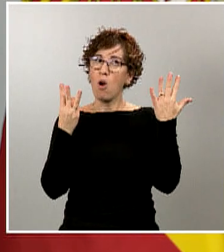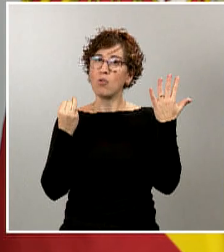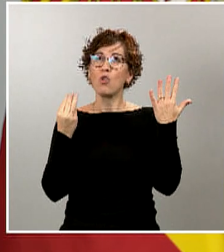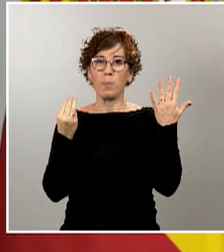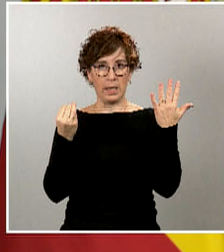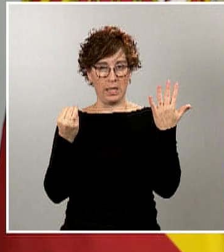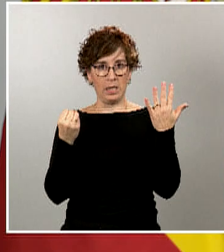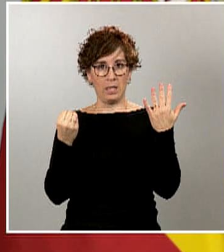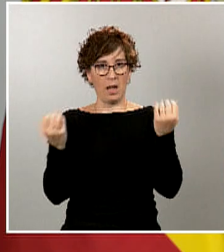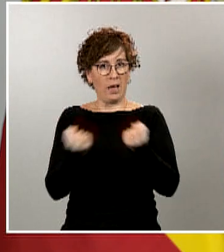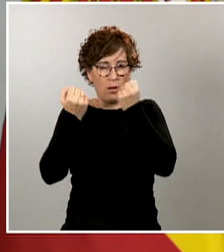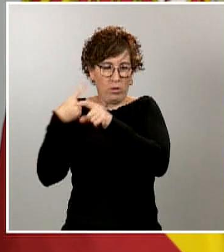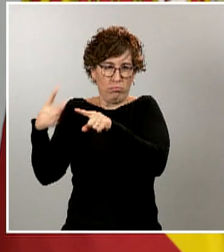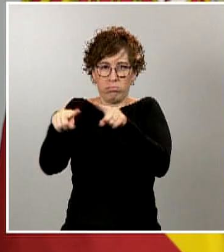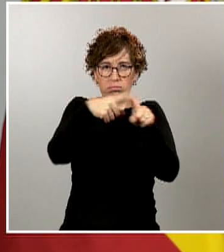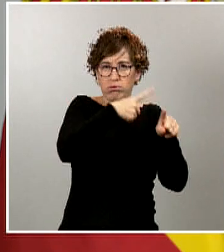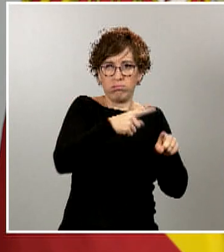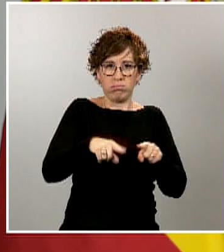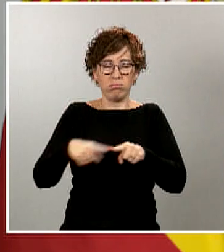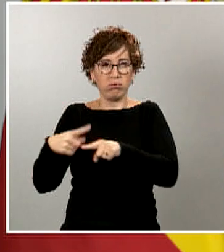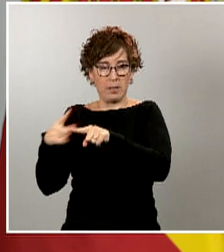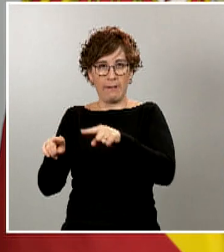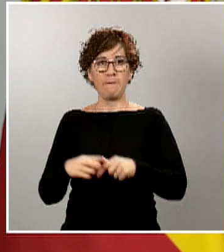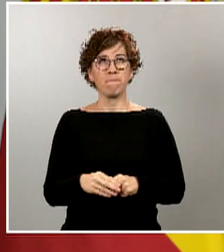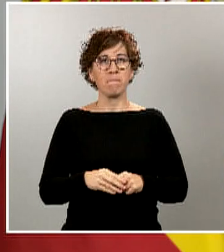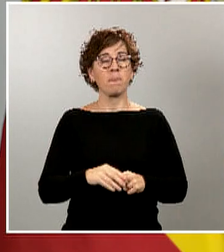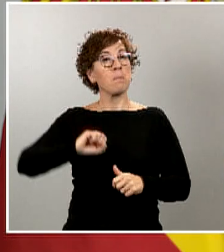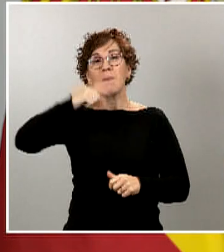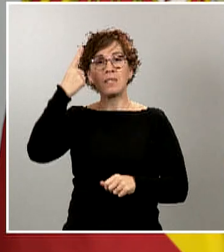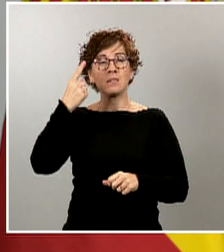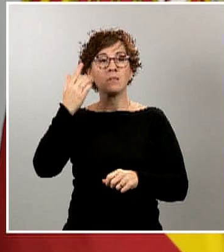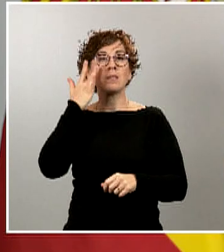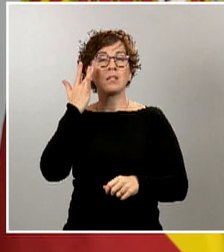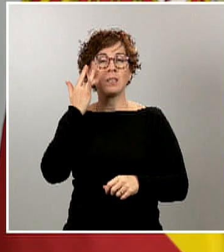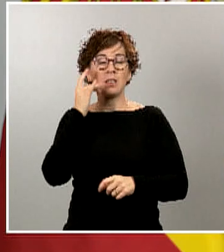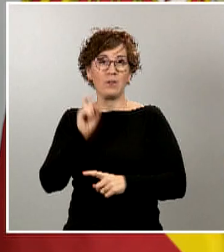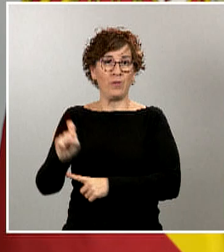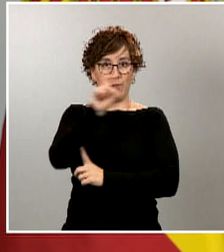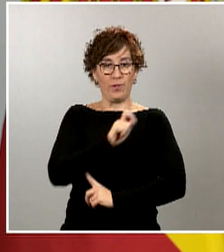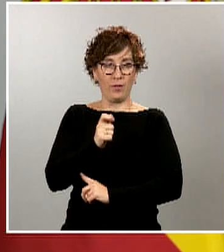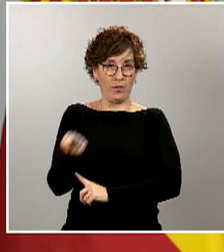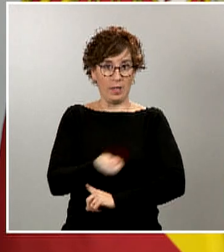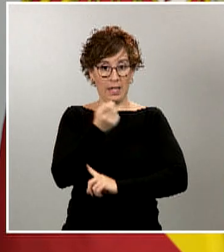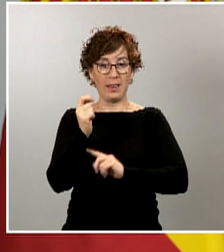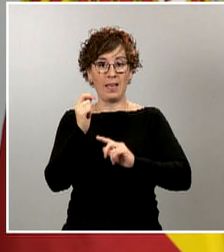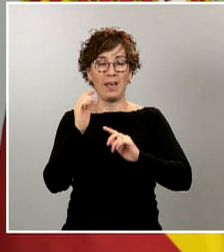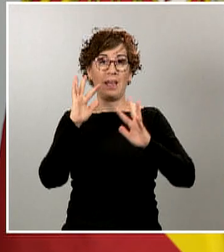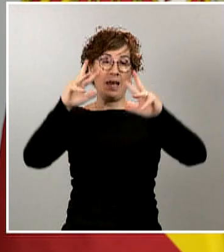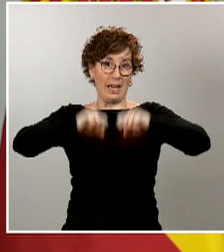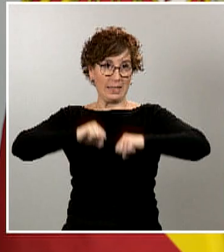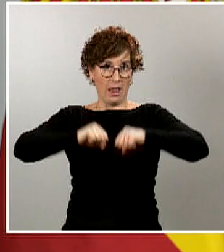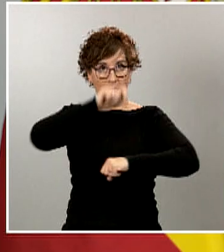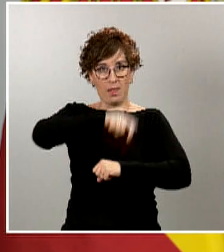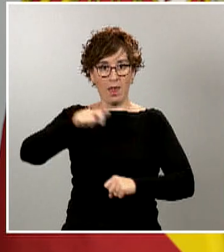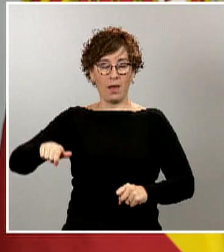distintos ámbitos, en un papel muy importante de desinfección en residencias. Como decía el ministro de Sanidad, para nosotros